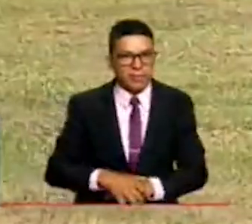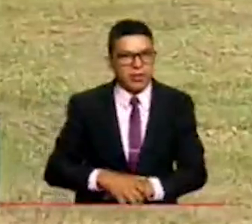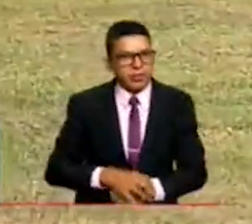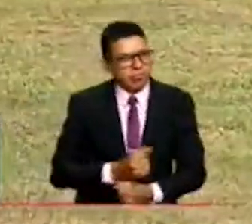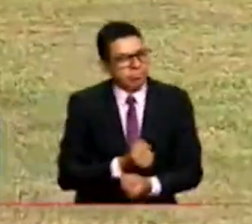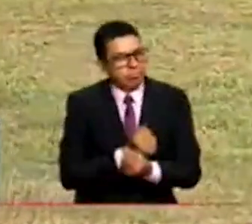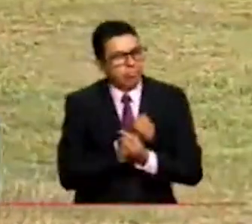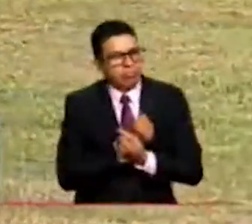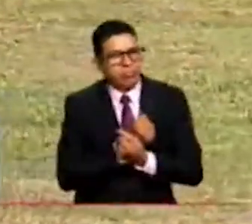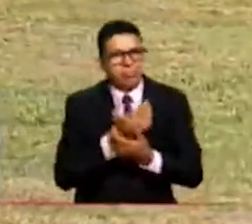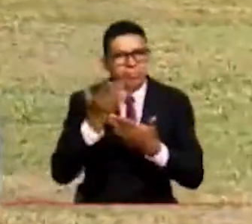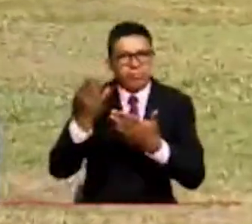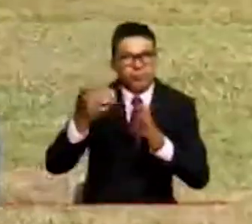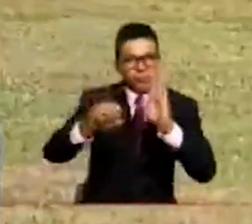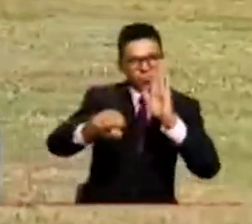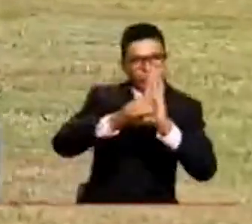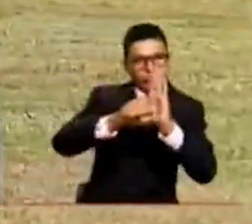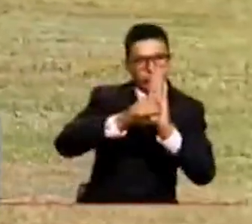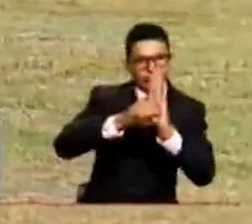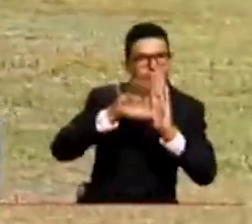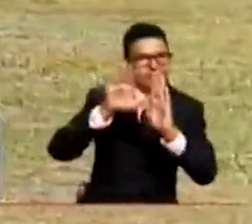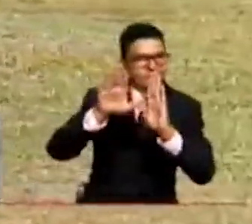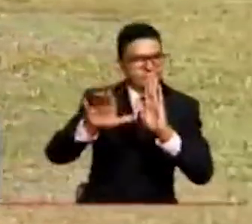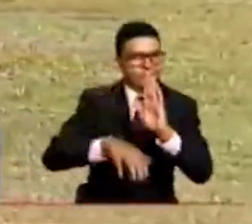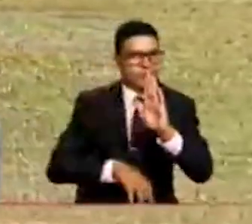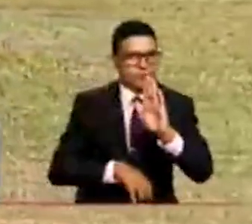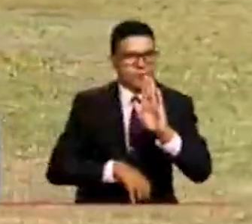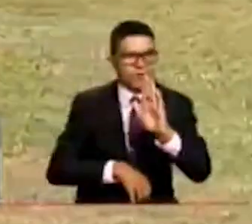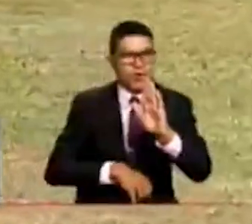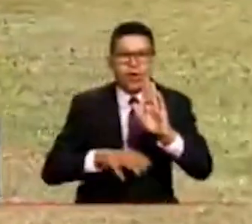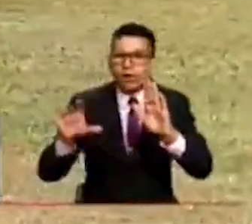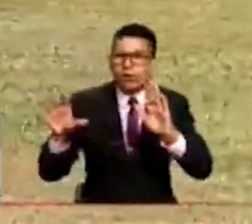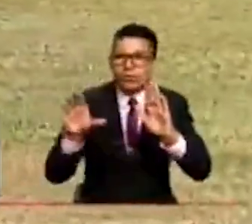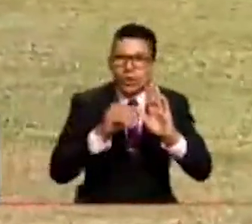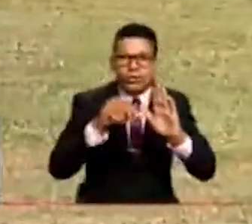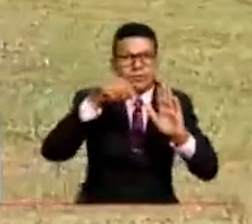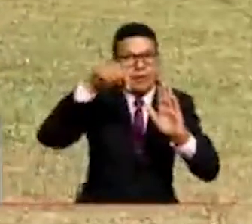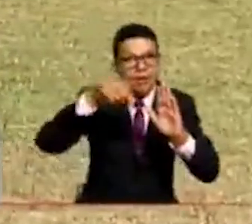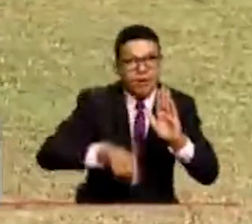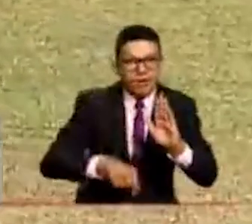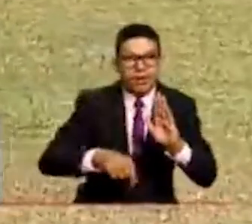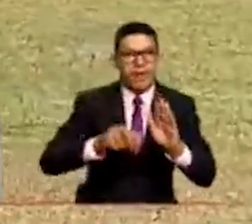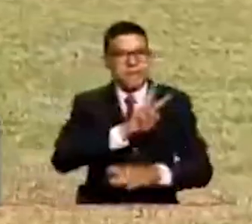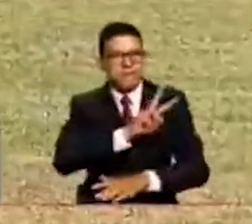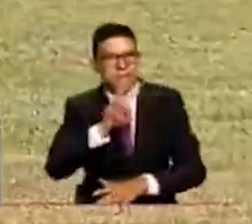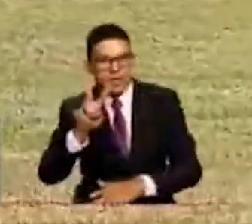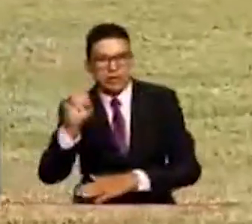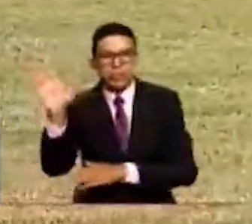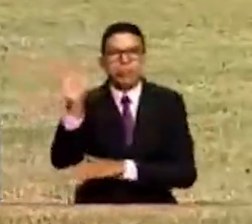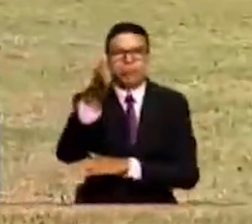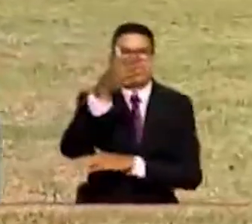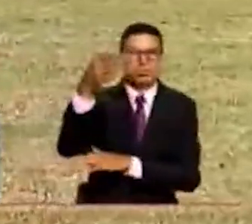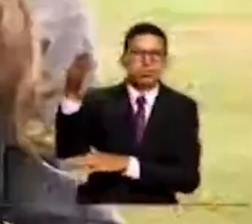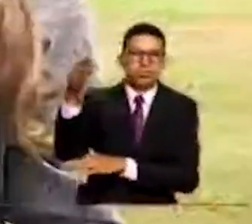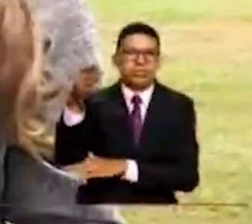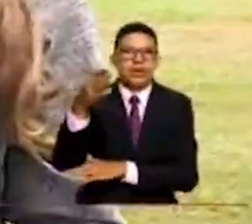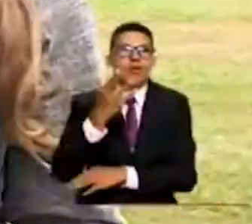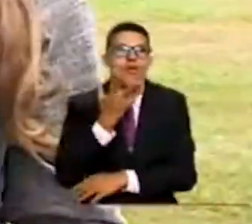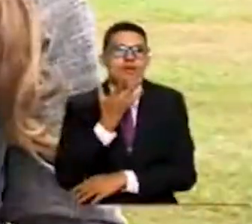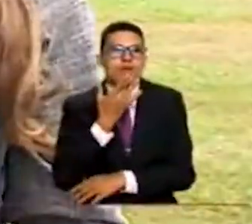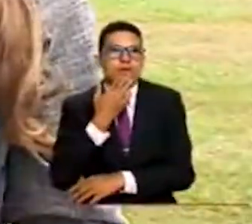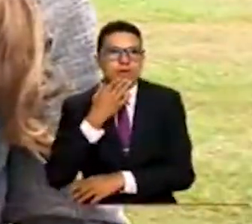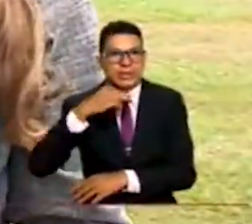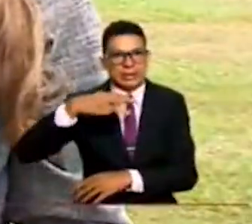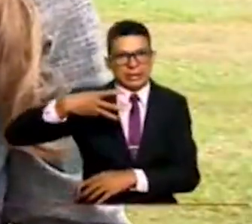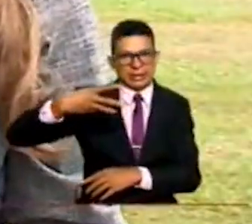amor por nuestros símbolos patrios y espero que todos hoy en Colombia y en el Valle del Cauca estemos izando nuestro tricolor nacional.